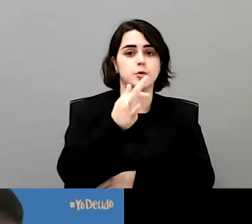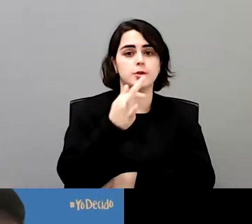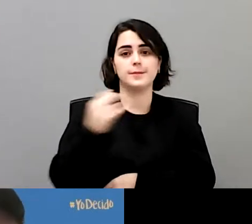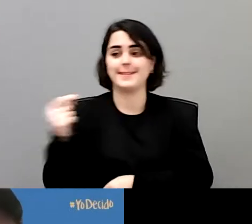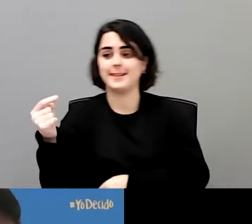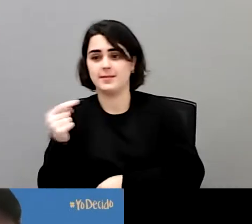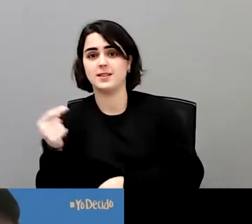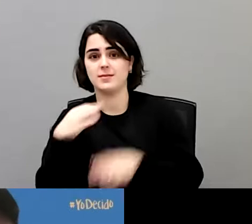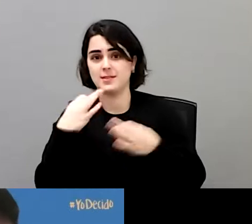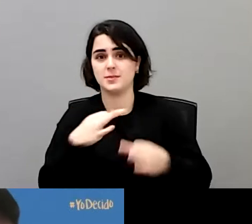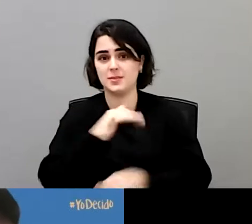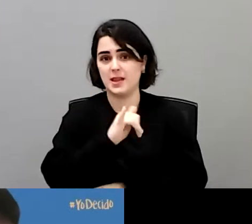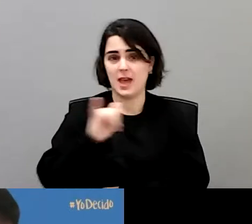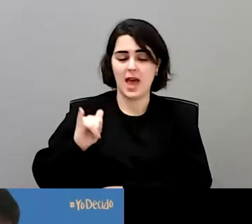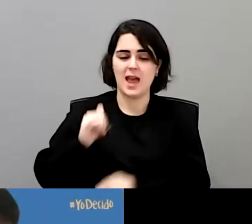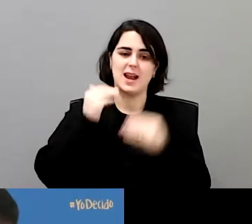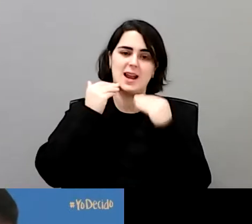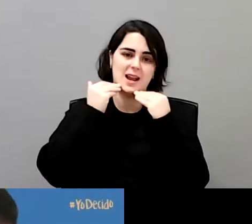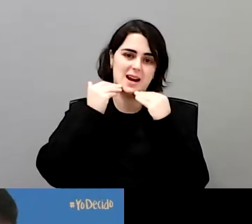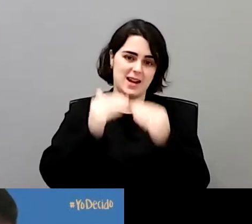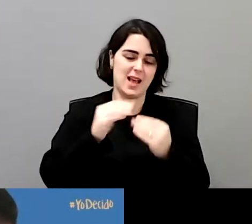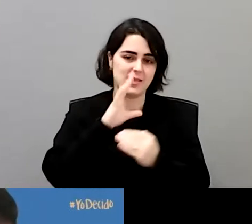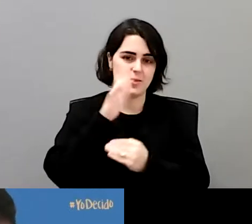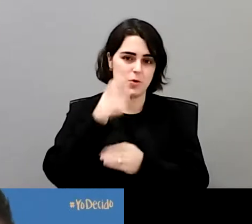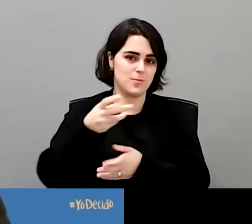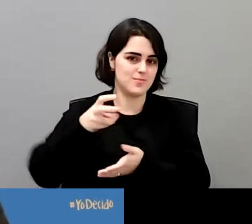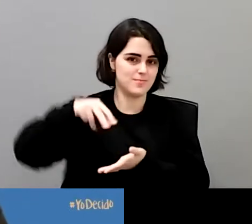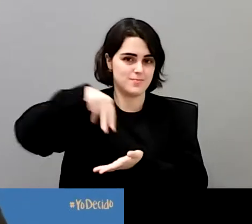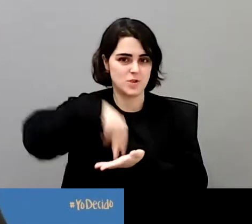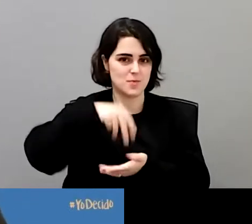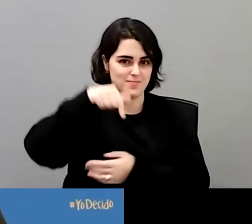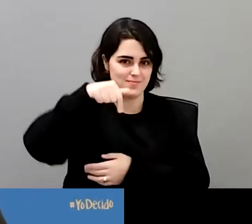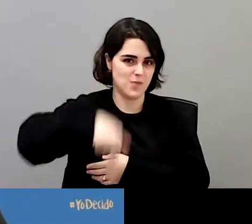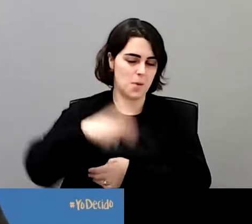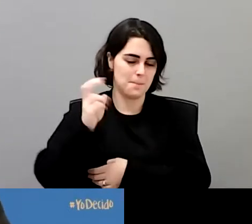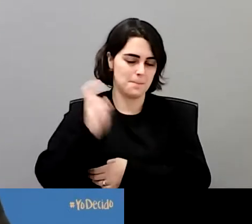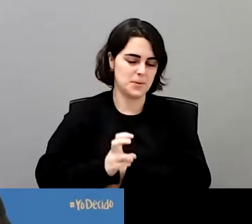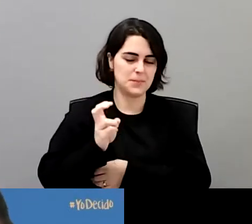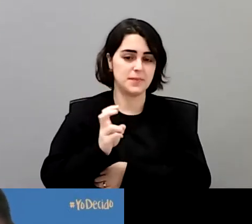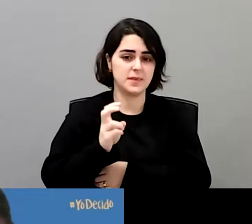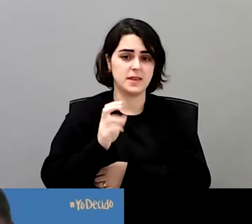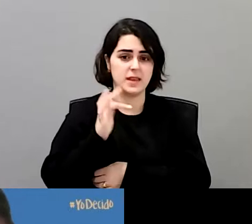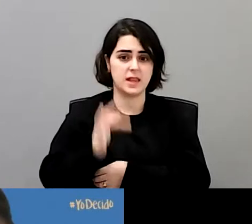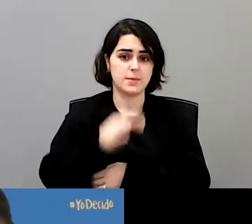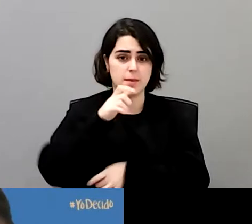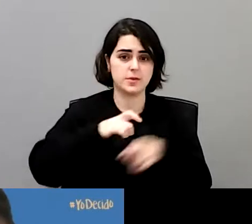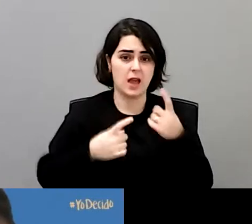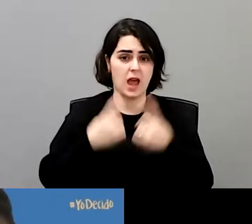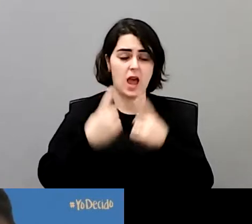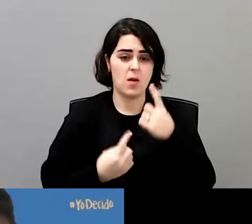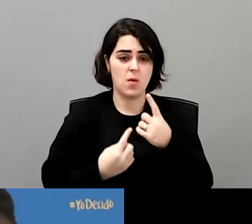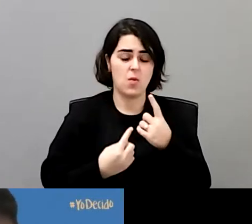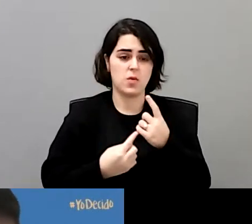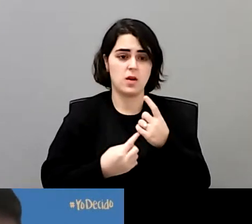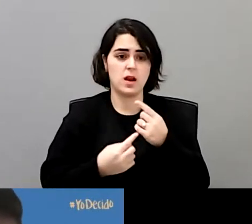que como todo tiene. Así que nada, gracias por estar hoy aquí. Luego, ha habido algunas personas que te